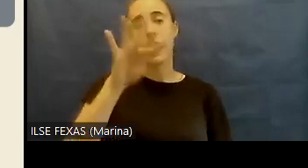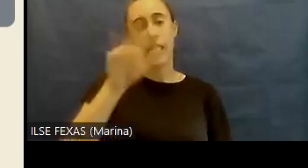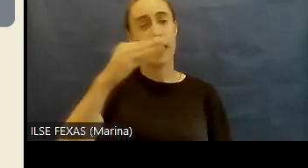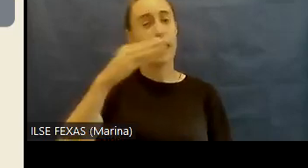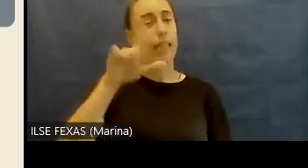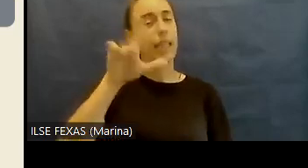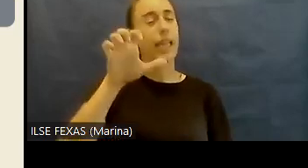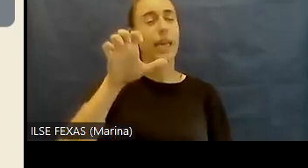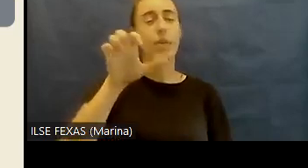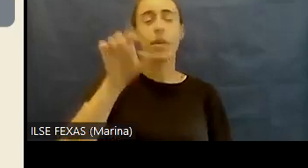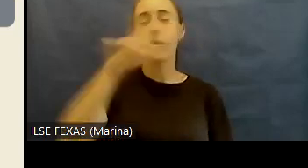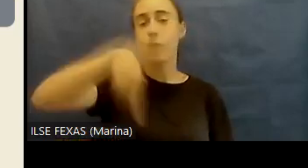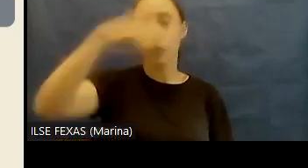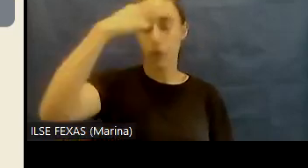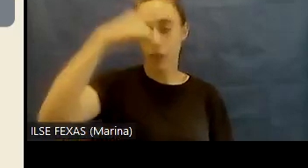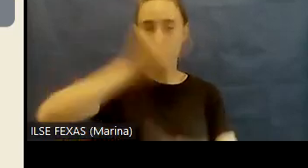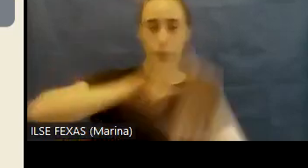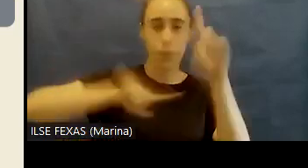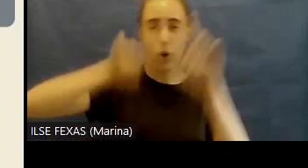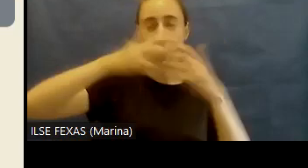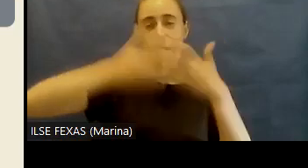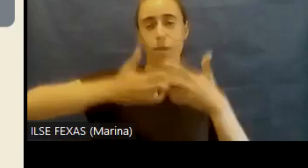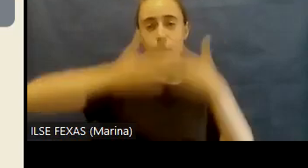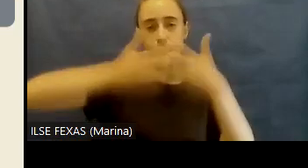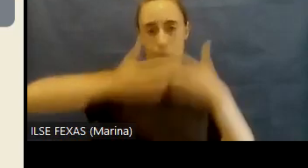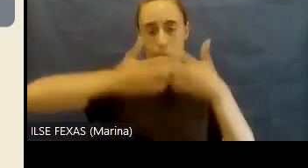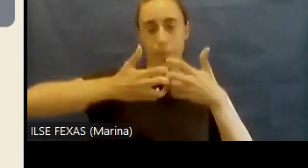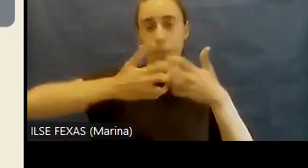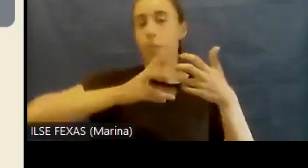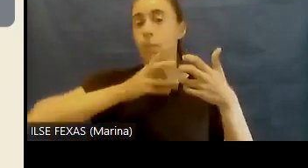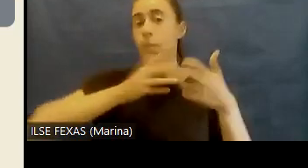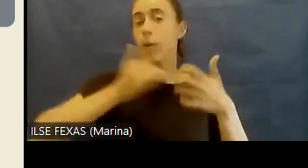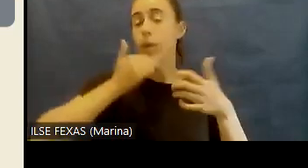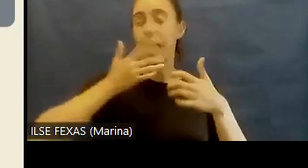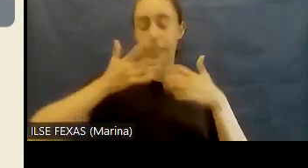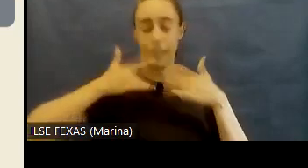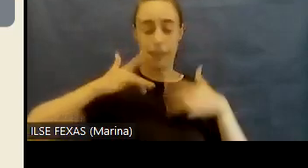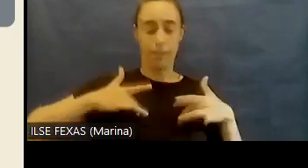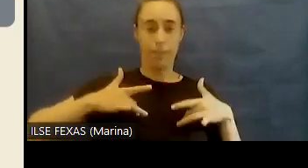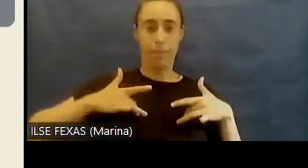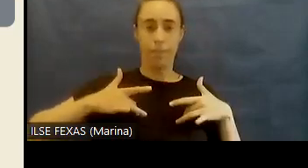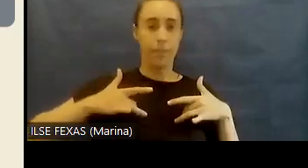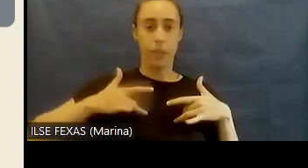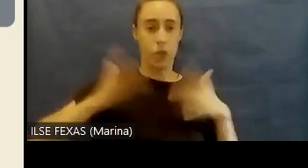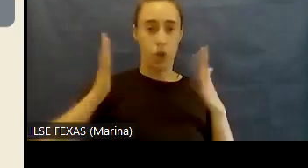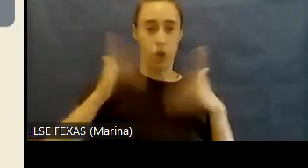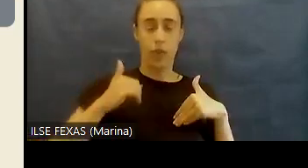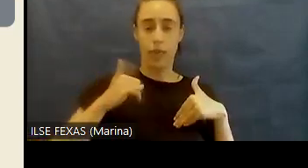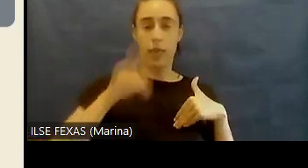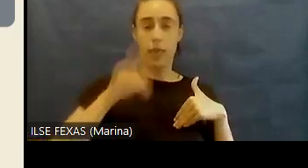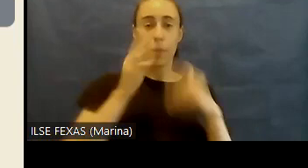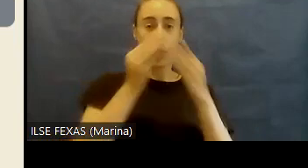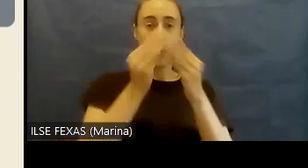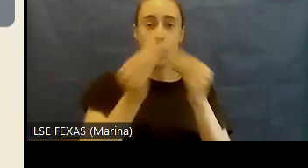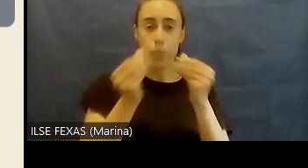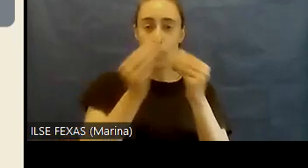una alteración sobre todo funcional, anatómicamente apenas si encontramos alteraciones. Si hiciésemos una biopsia de la mucosa en el síndrome de intestino irritable, la